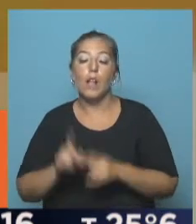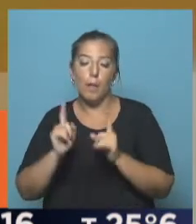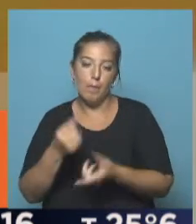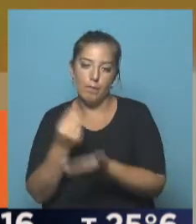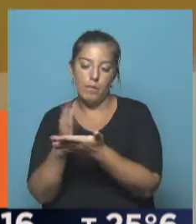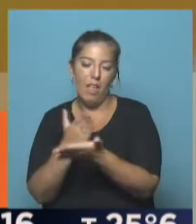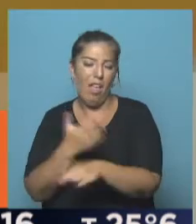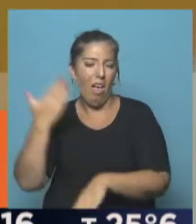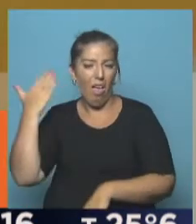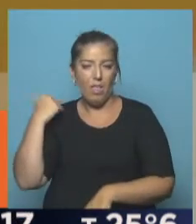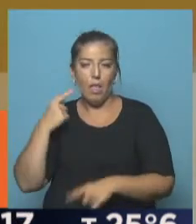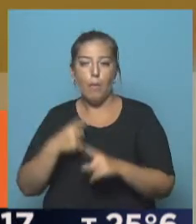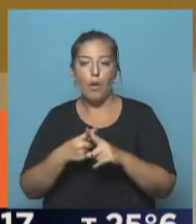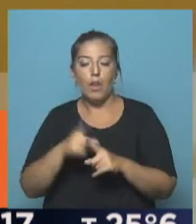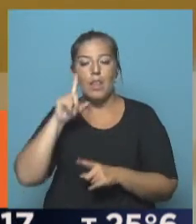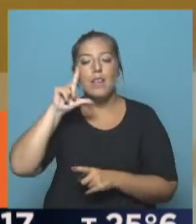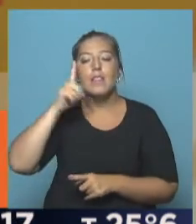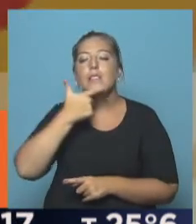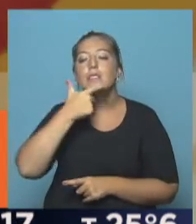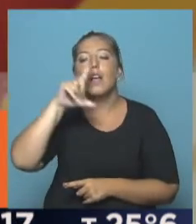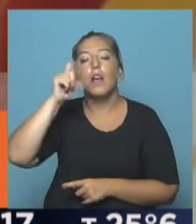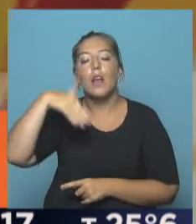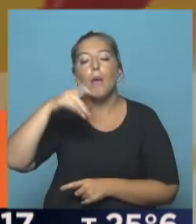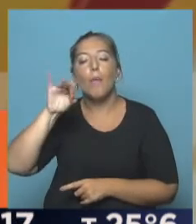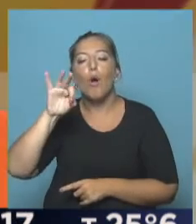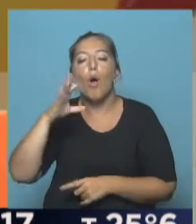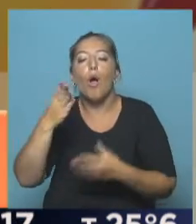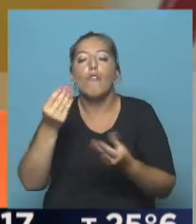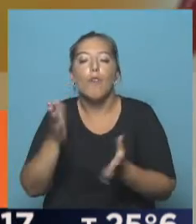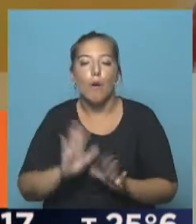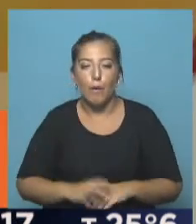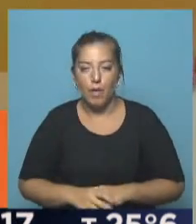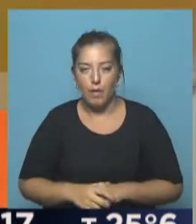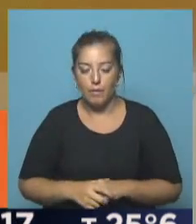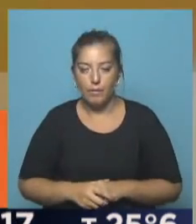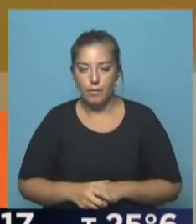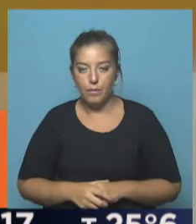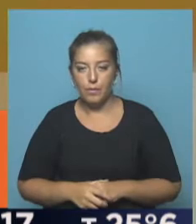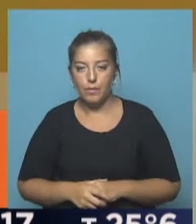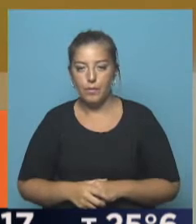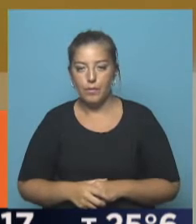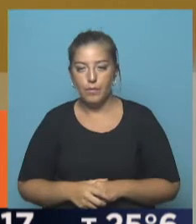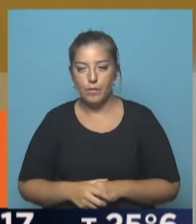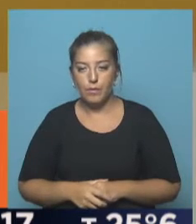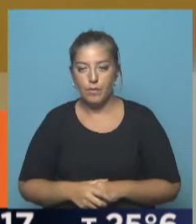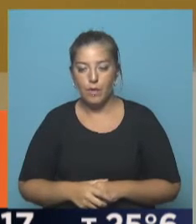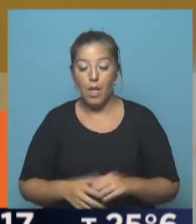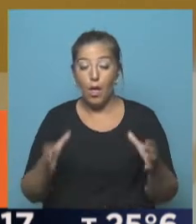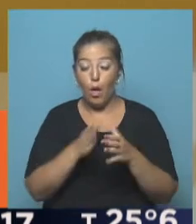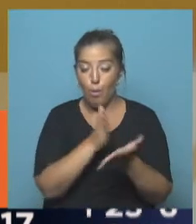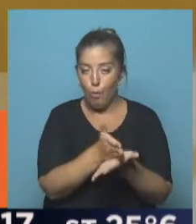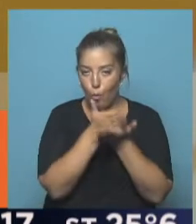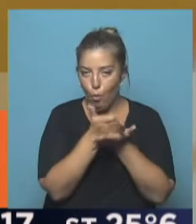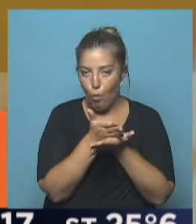su islamofobia. Es decir, en la visión que tiene este sector duro que